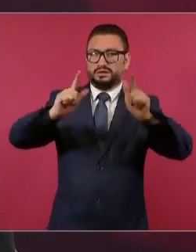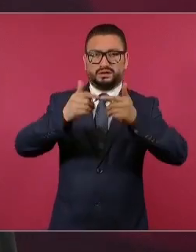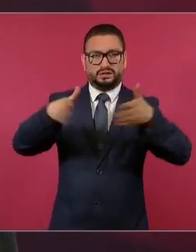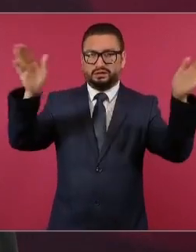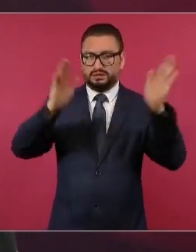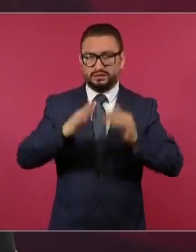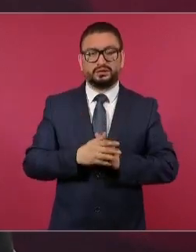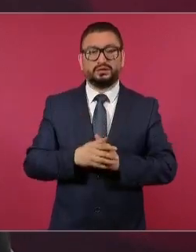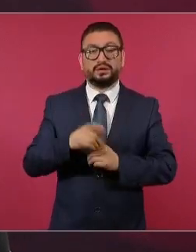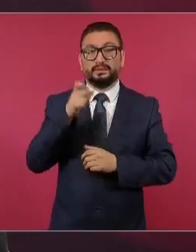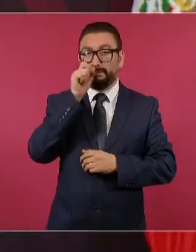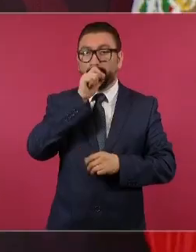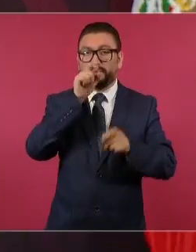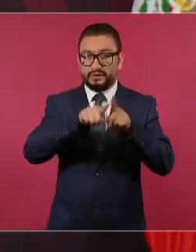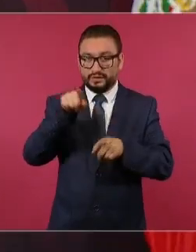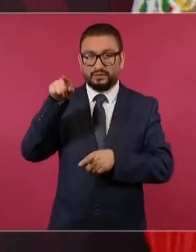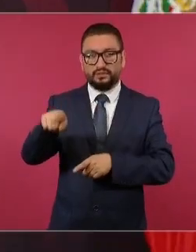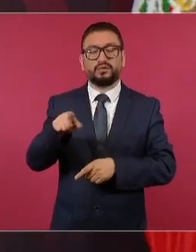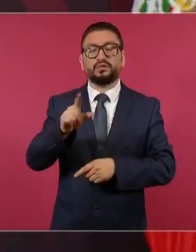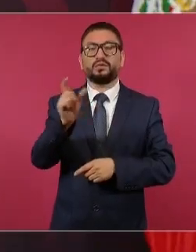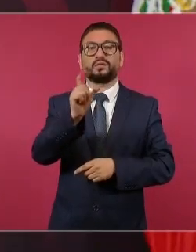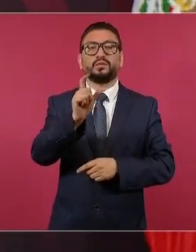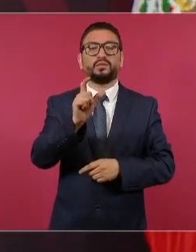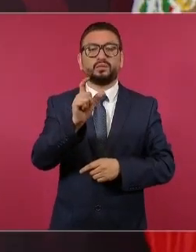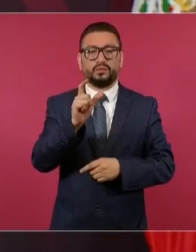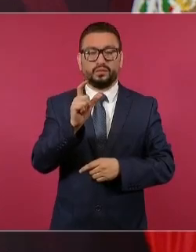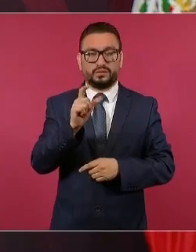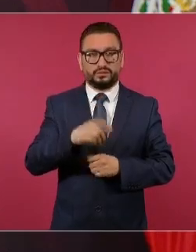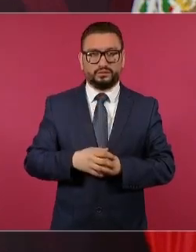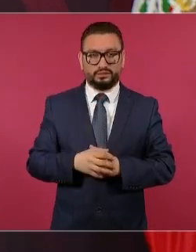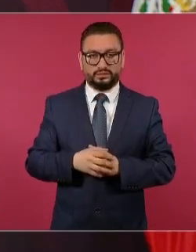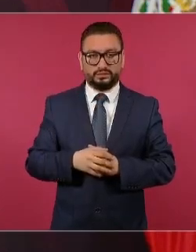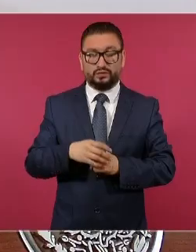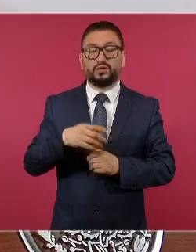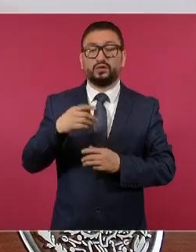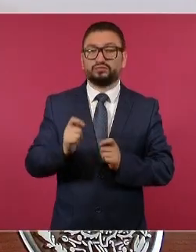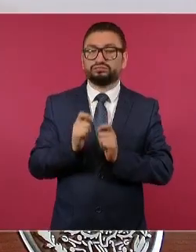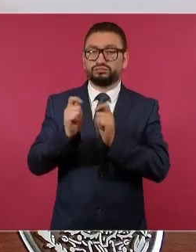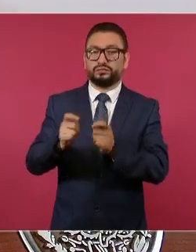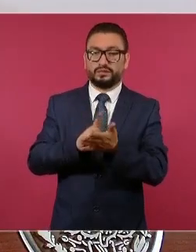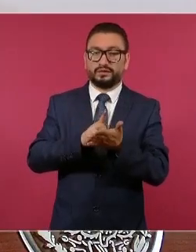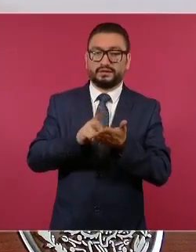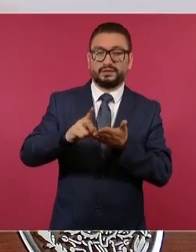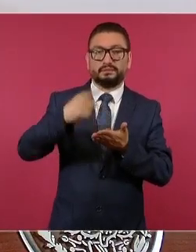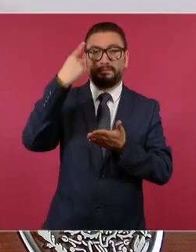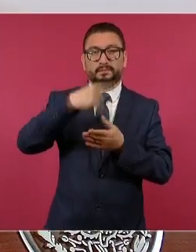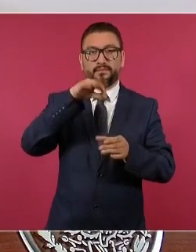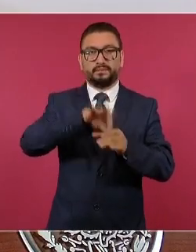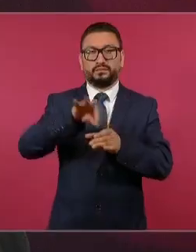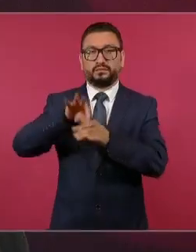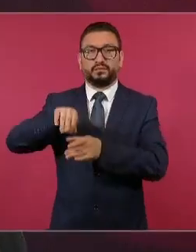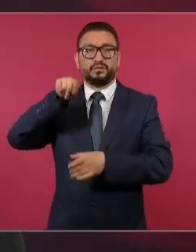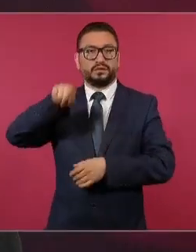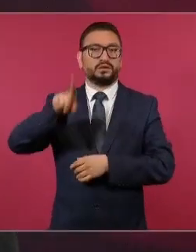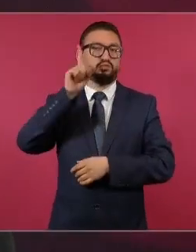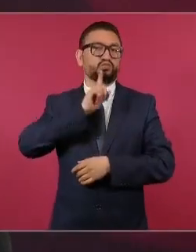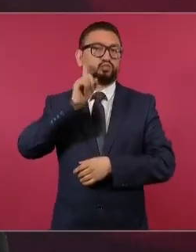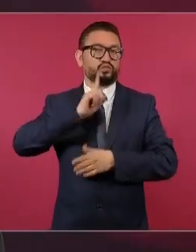cuando se otorga el derecho de voto a la mujer